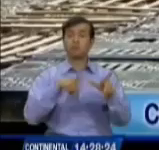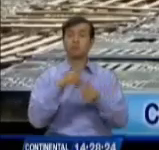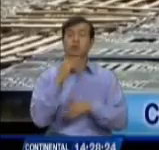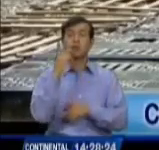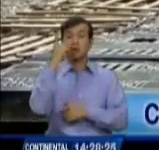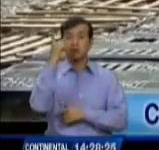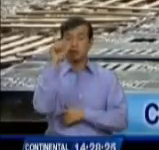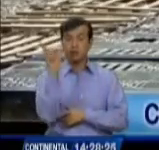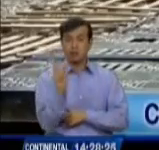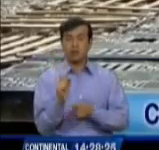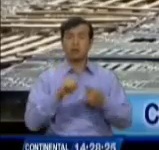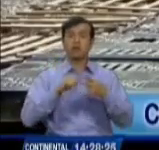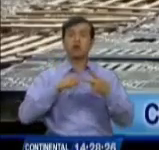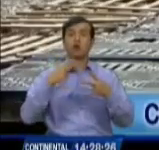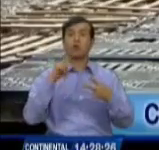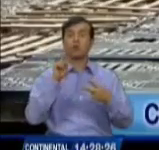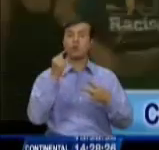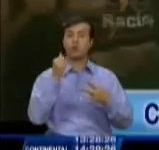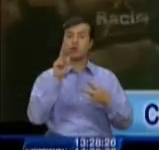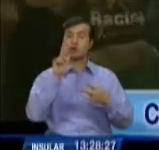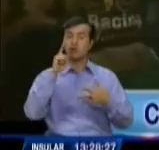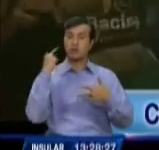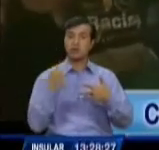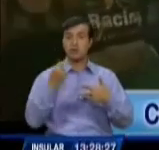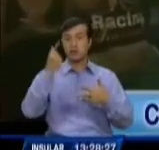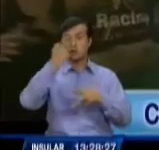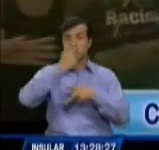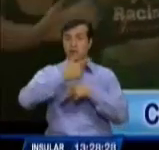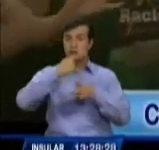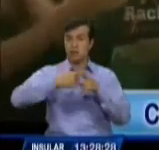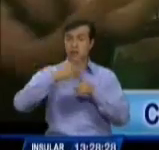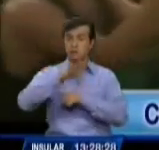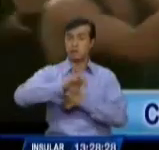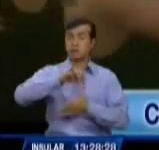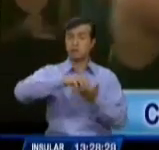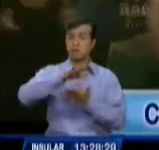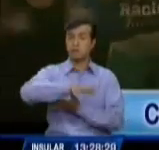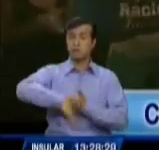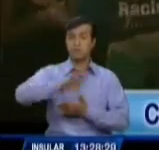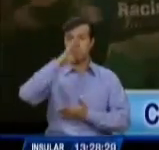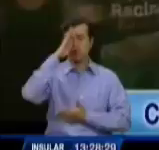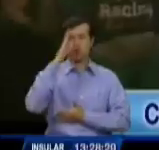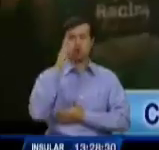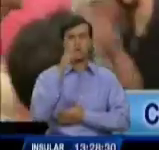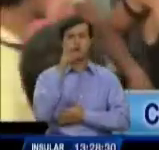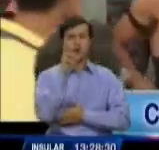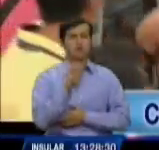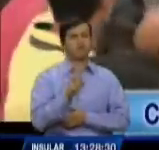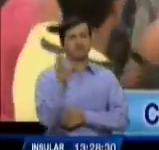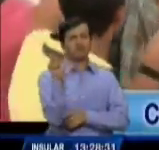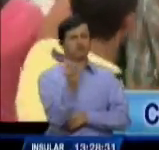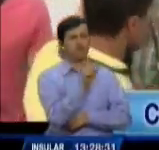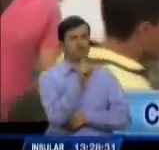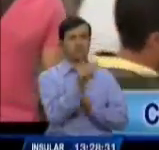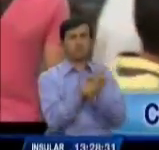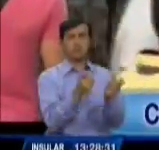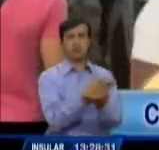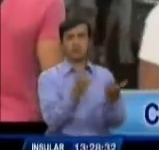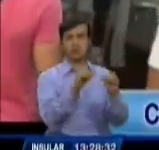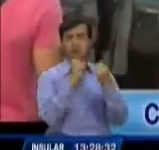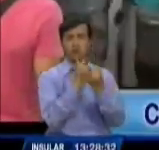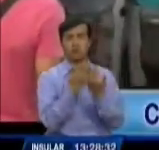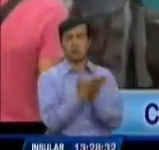Italia, Hungría y Grecia se vuelve más tensa. En la isla griega de Lesbos, la policía reprimió con gases lacrimógenos a un grupo de